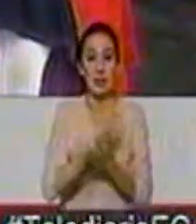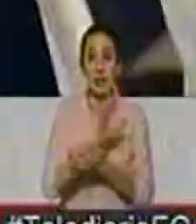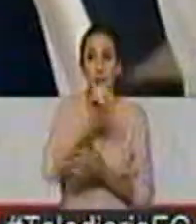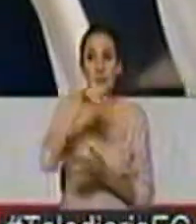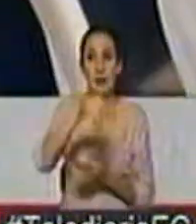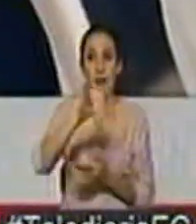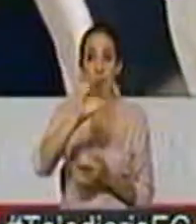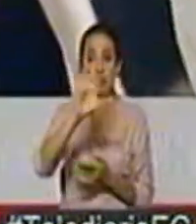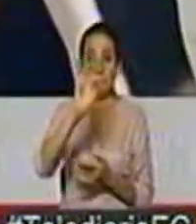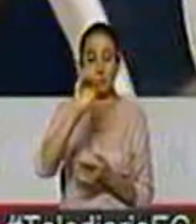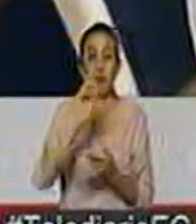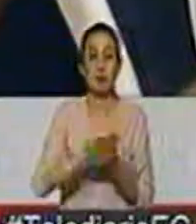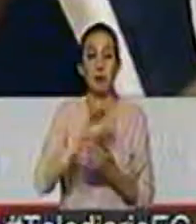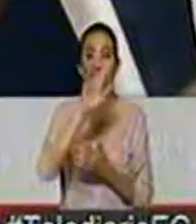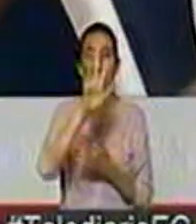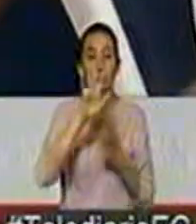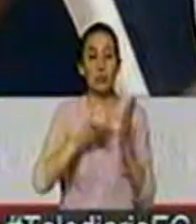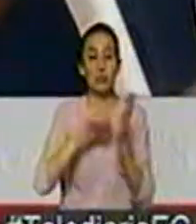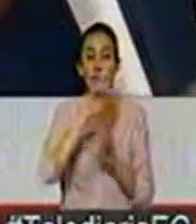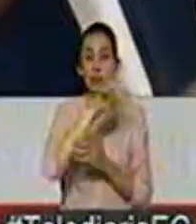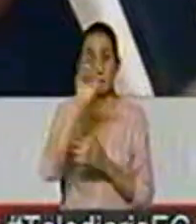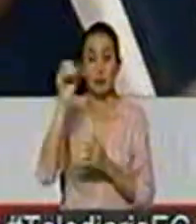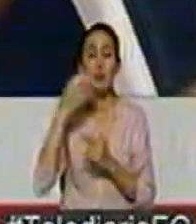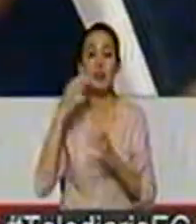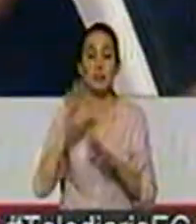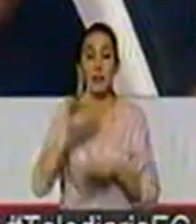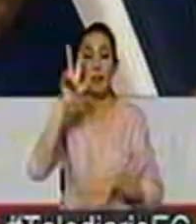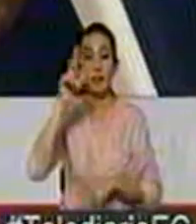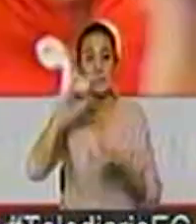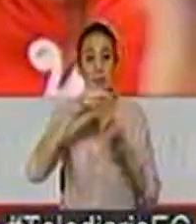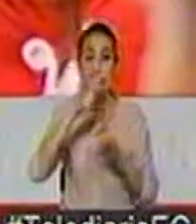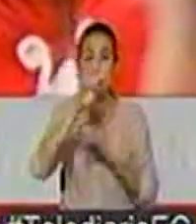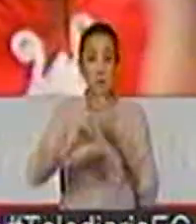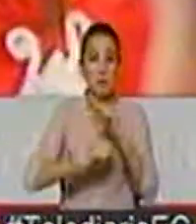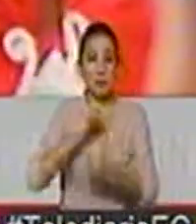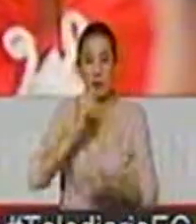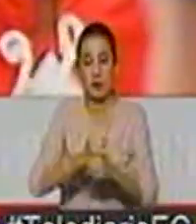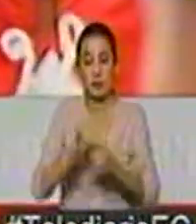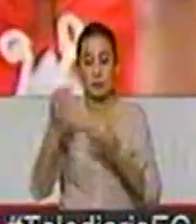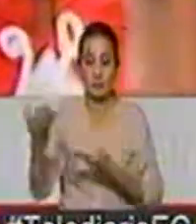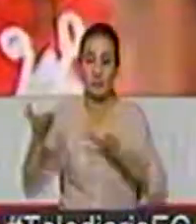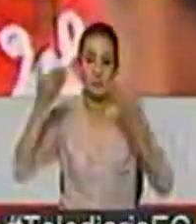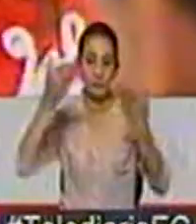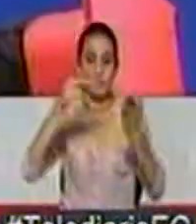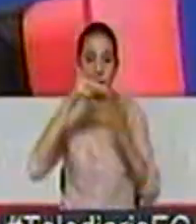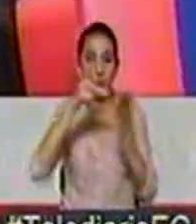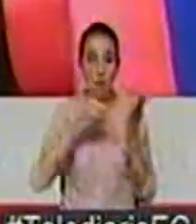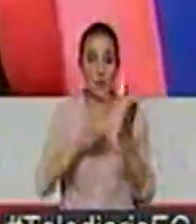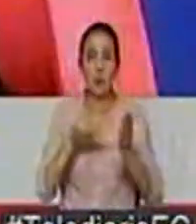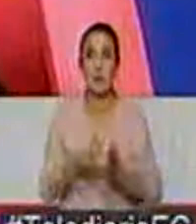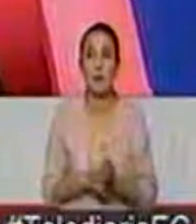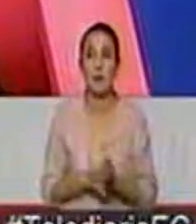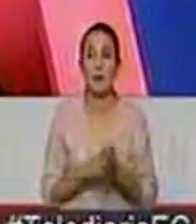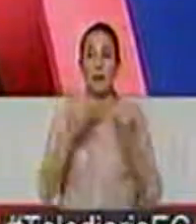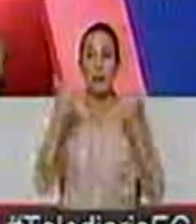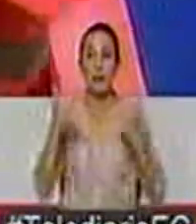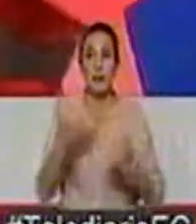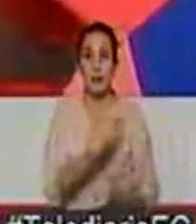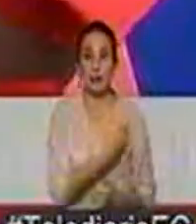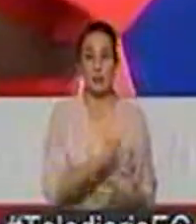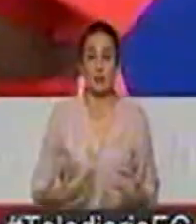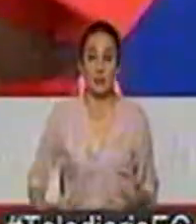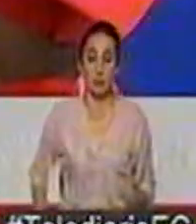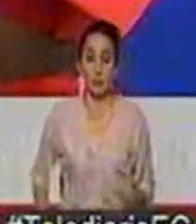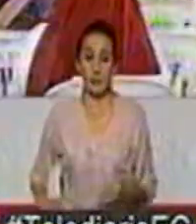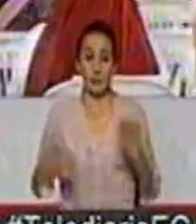grupo. De los 5.389 infantes de entre 3 y 4 años que se benefician de este servicio, aquí el presidente Lenín Moreno